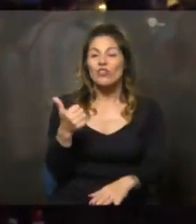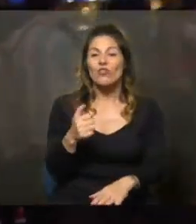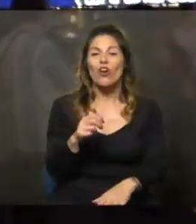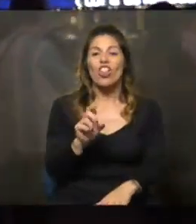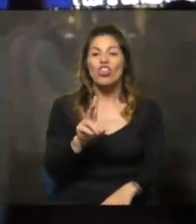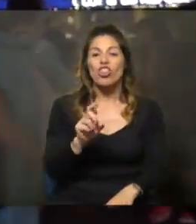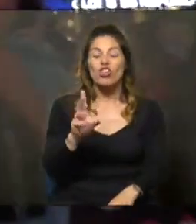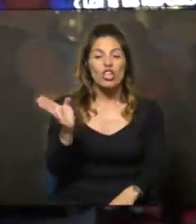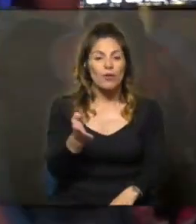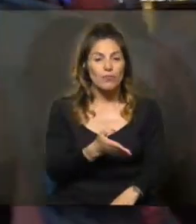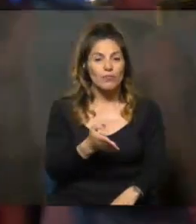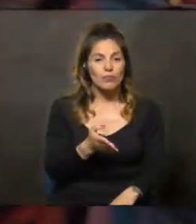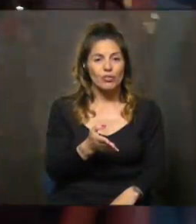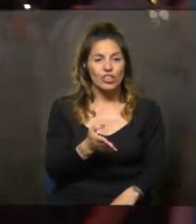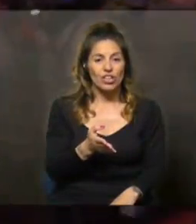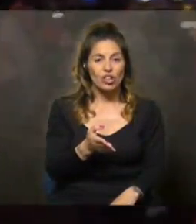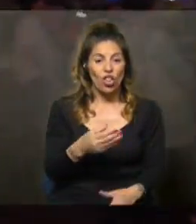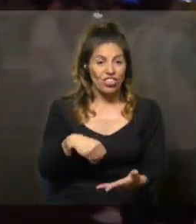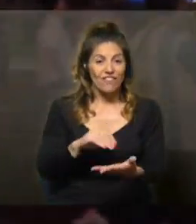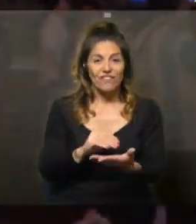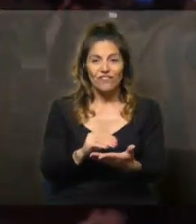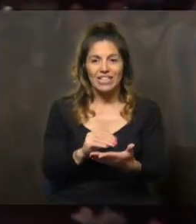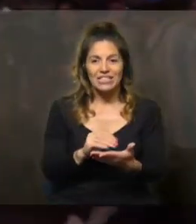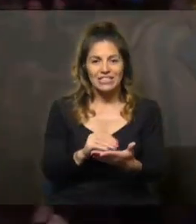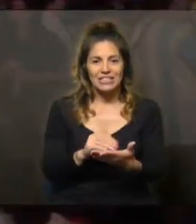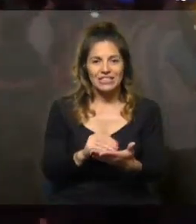12 puntos de ventaja sobre el candidato